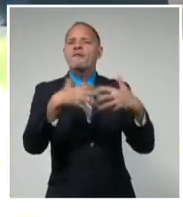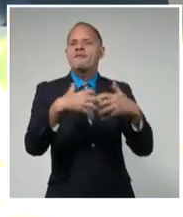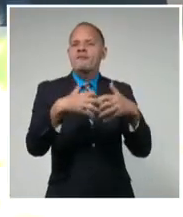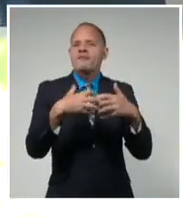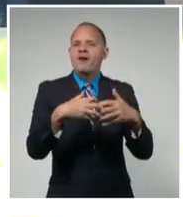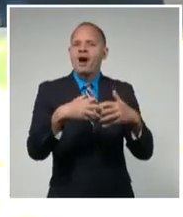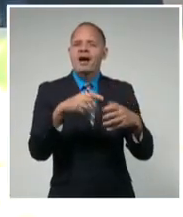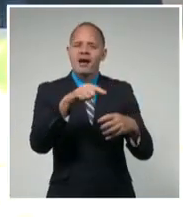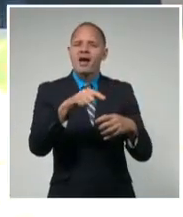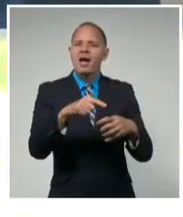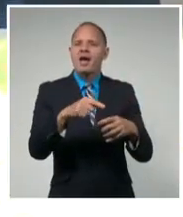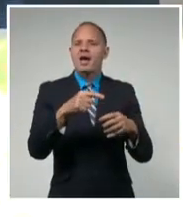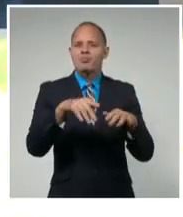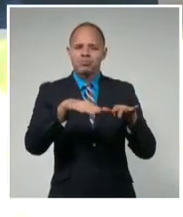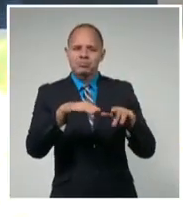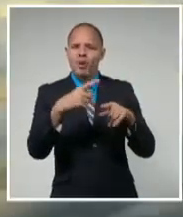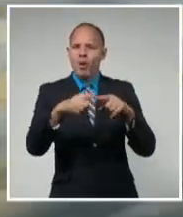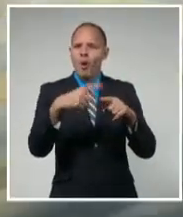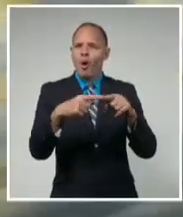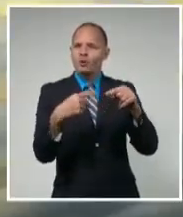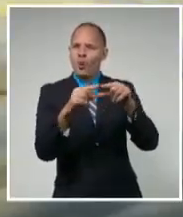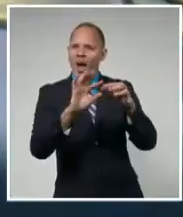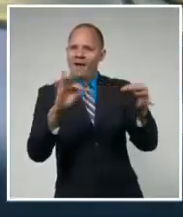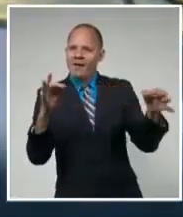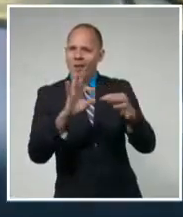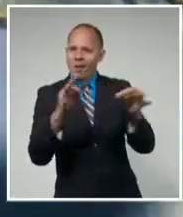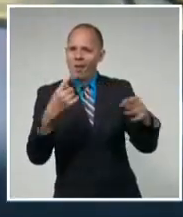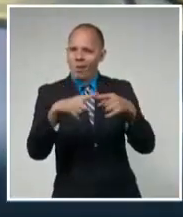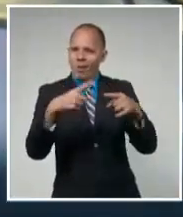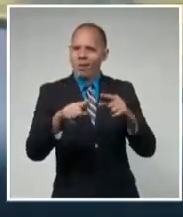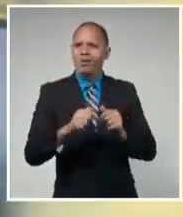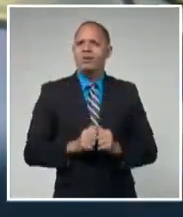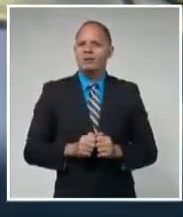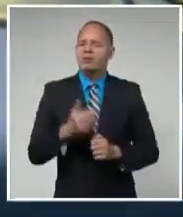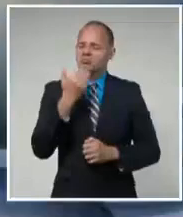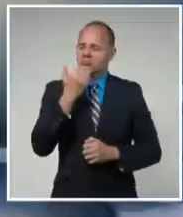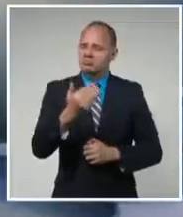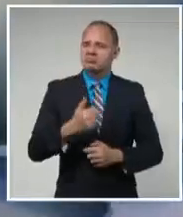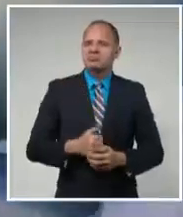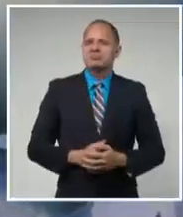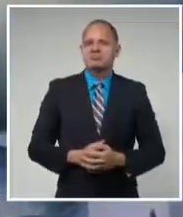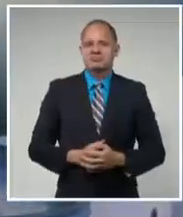las mejores industrias del país. Desde Jibara en Holguín, el camarógrafo Rafael